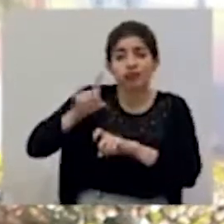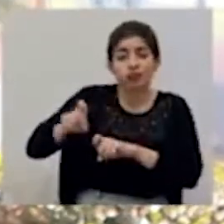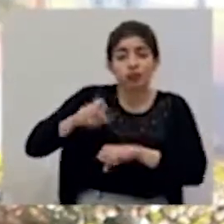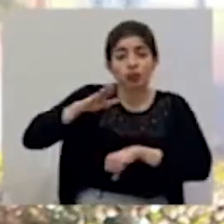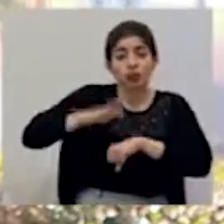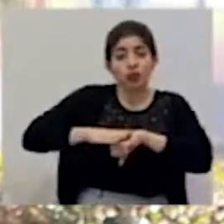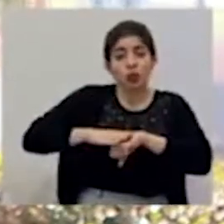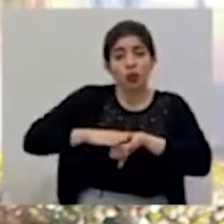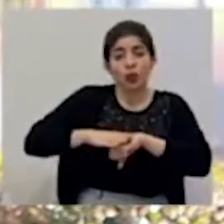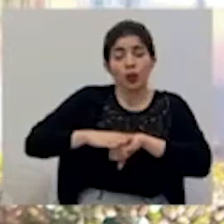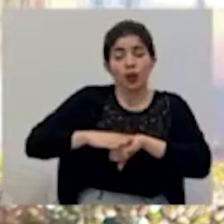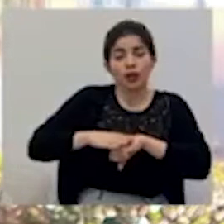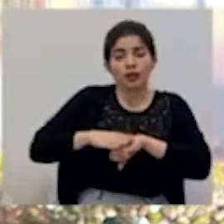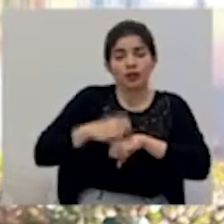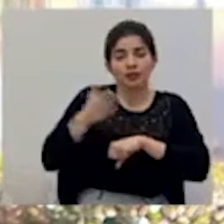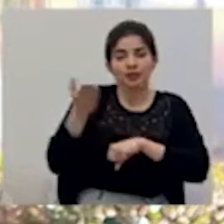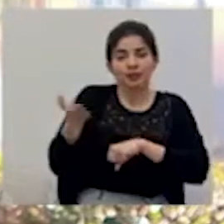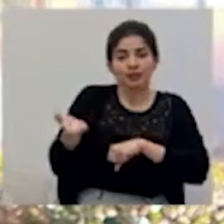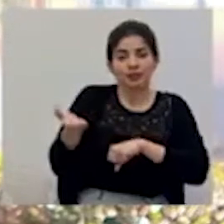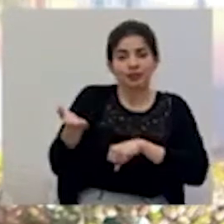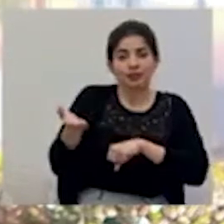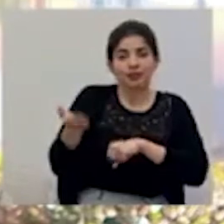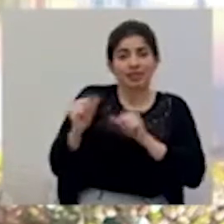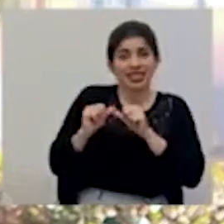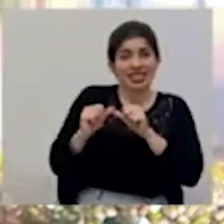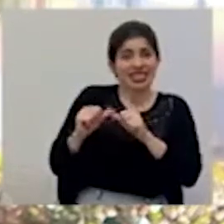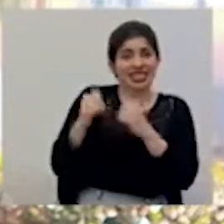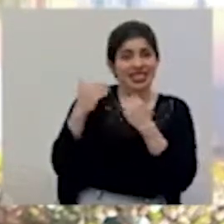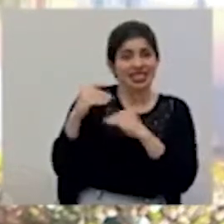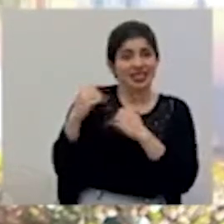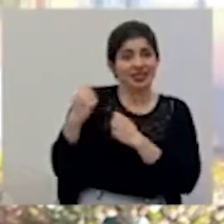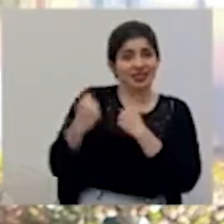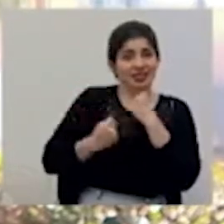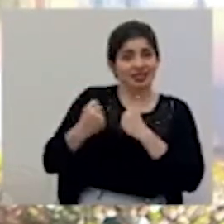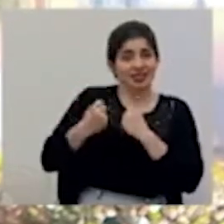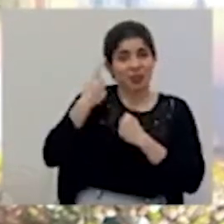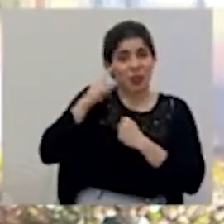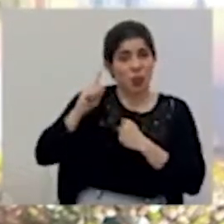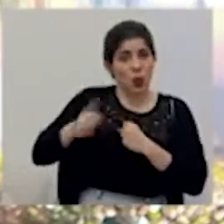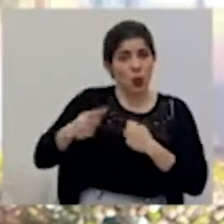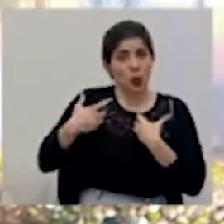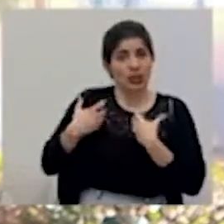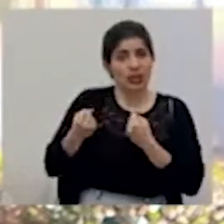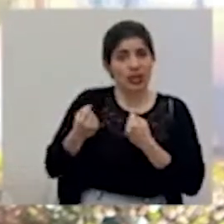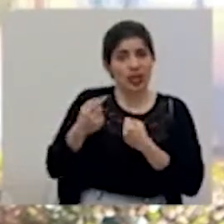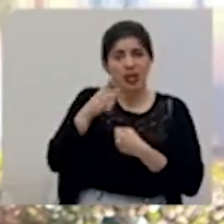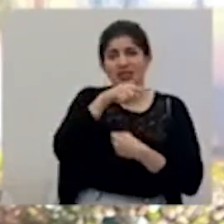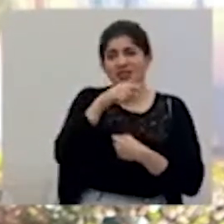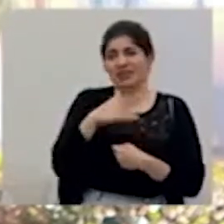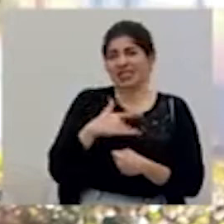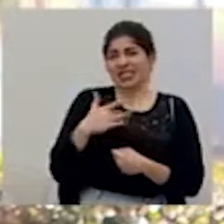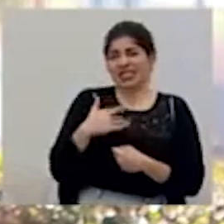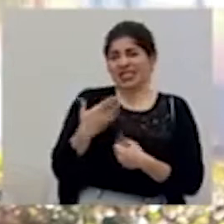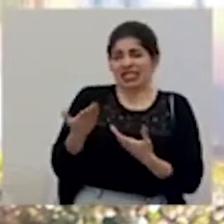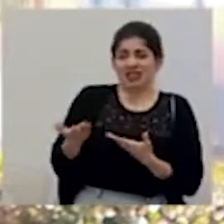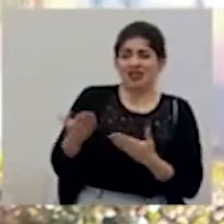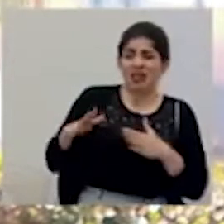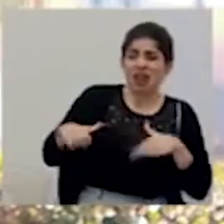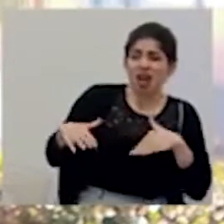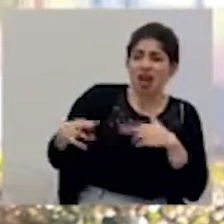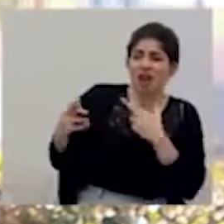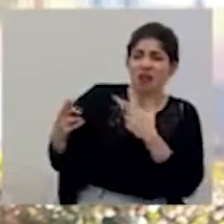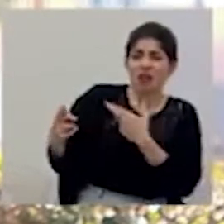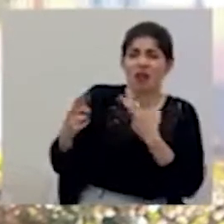respecto a que se mantengan las restricciones vehiculares sanitarias, que sienten que no hay, digamos, todavía una respuesta